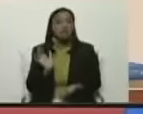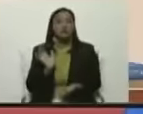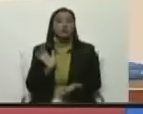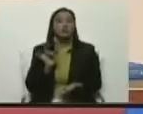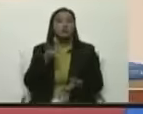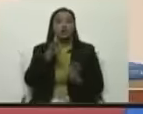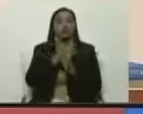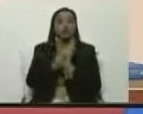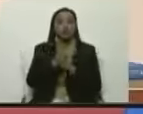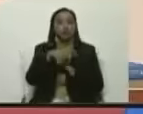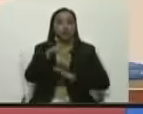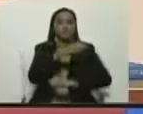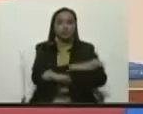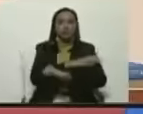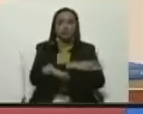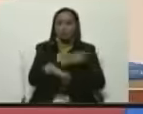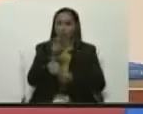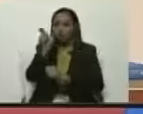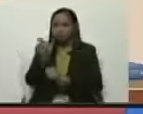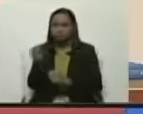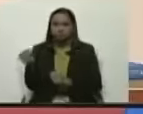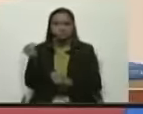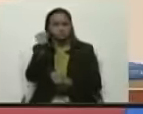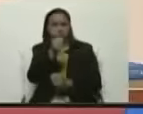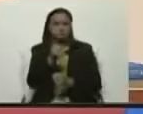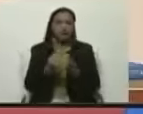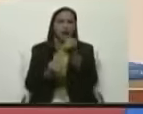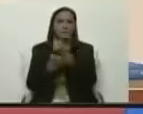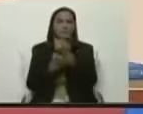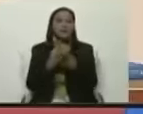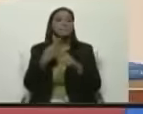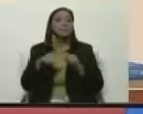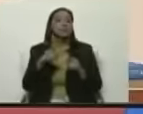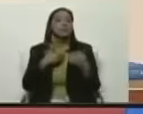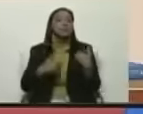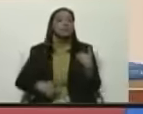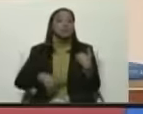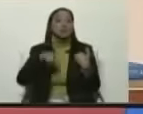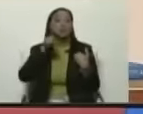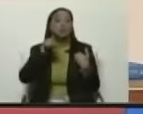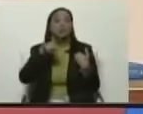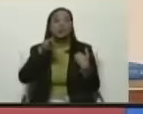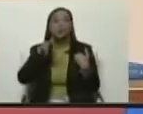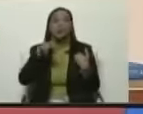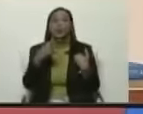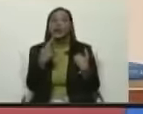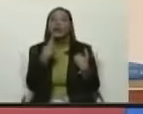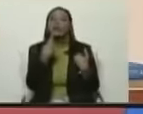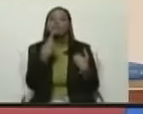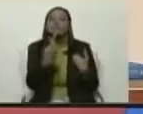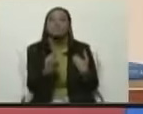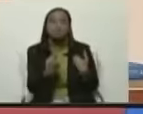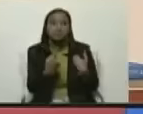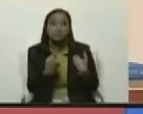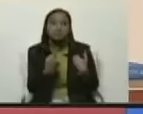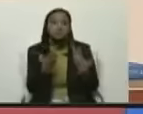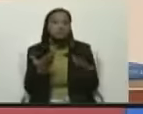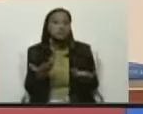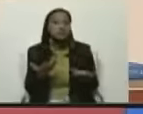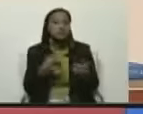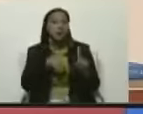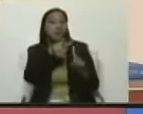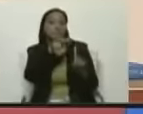uno de sus candidatos. Pero el presidente nunca dijo, se refirió a esa persona. Nos estamos enfrentando a un viejo decrépito. ¿Qué viejo decrépito?